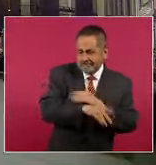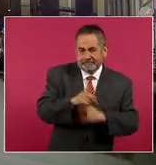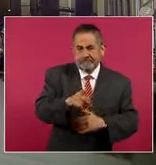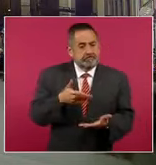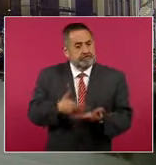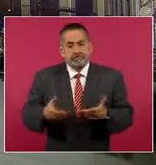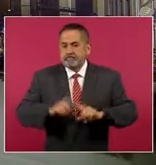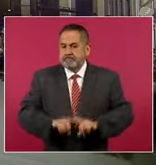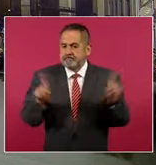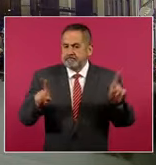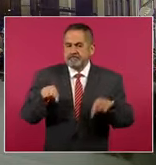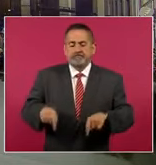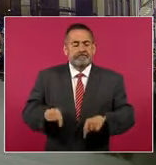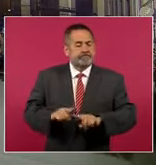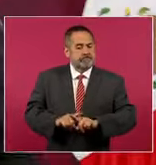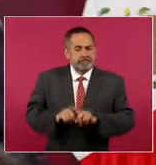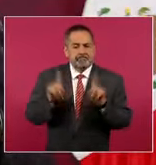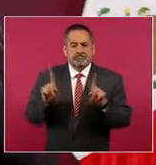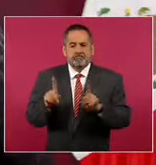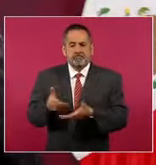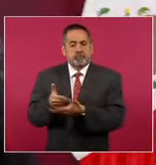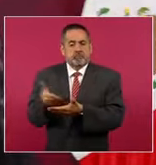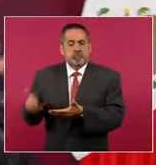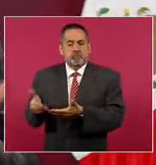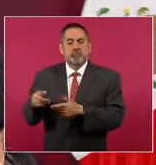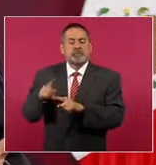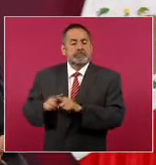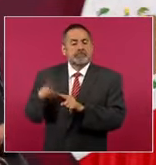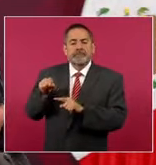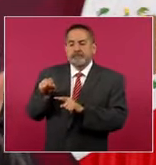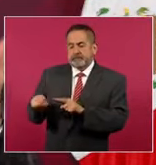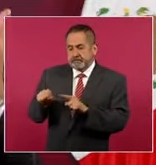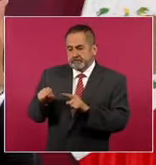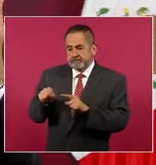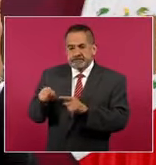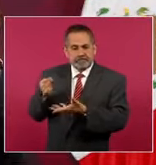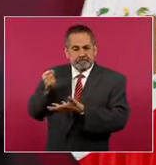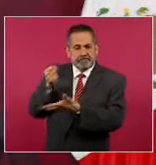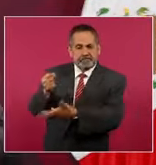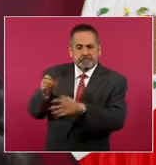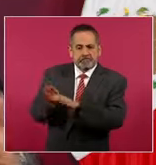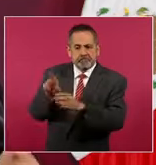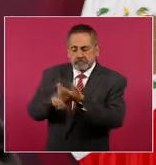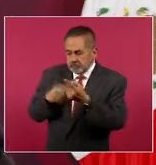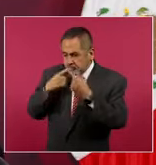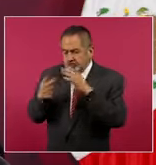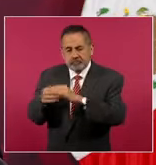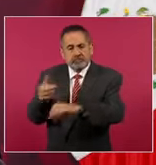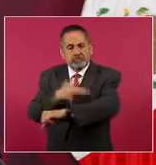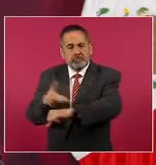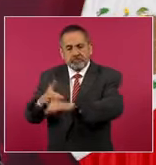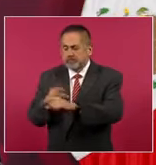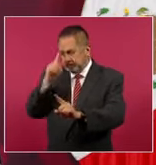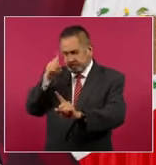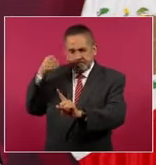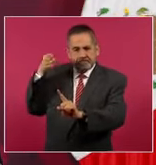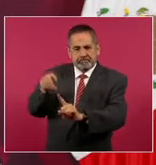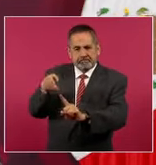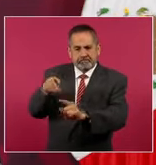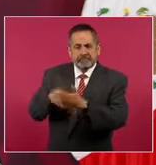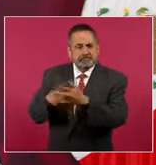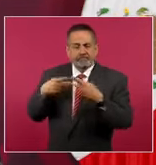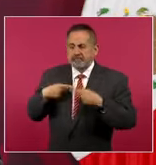no, ahora el presupuesto está llegando de manera directa a la gente